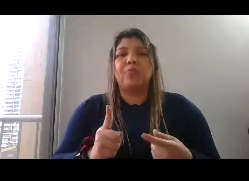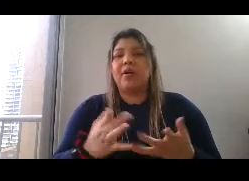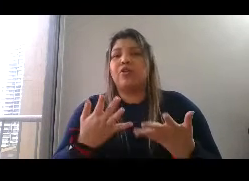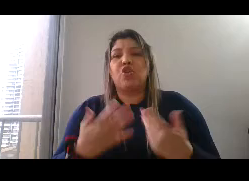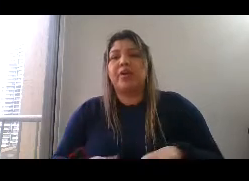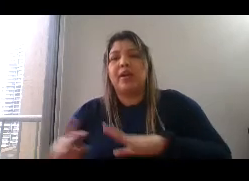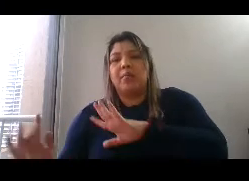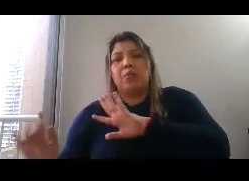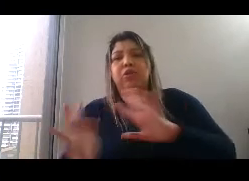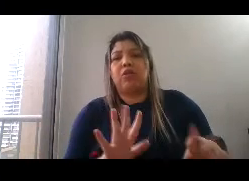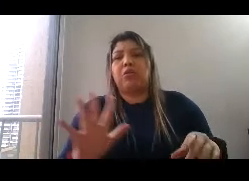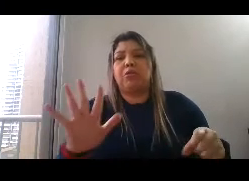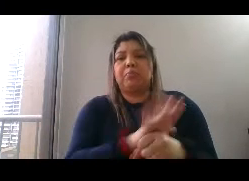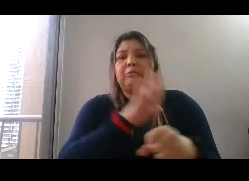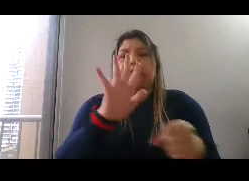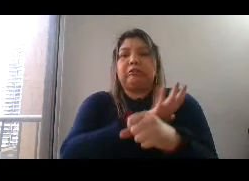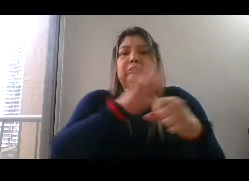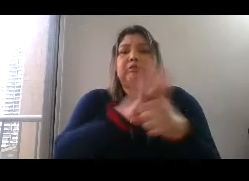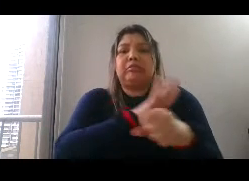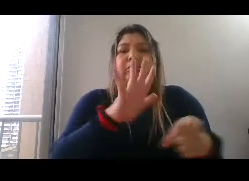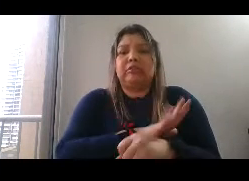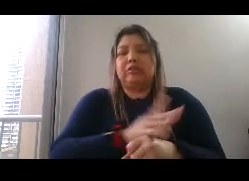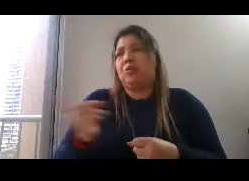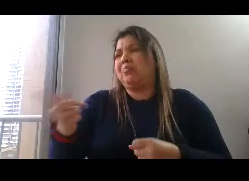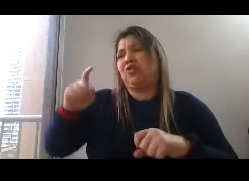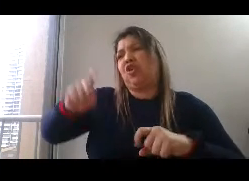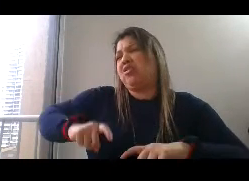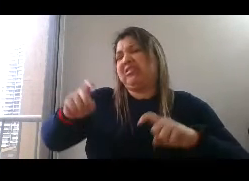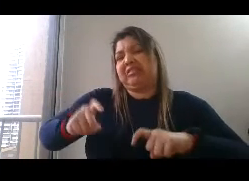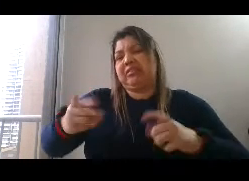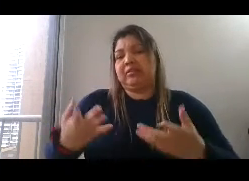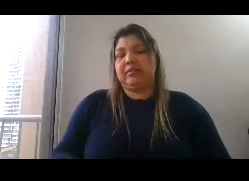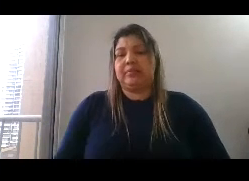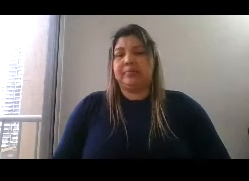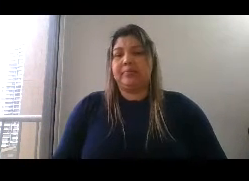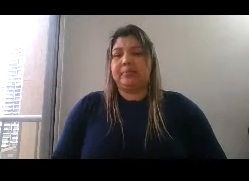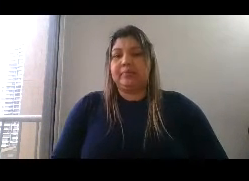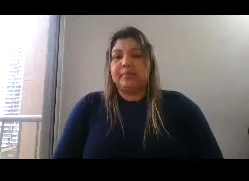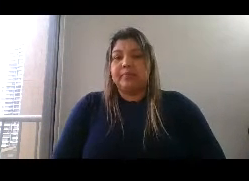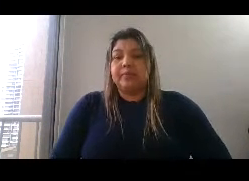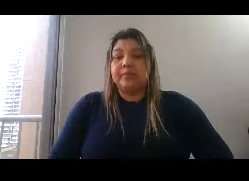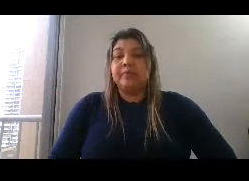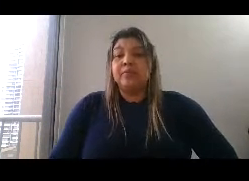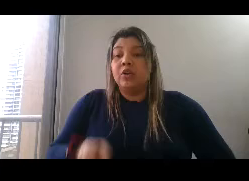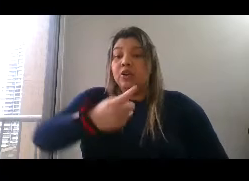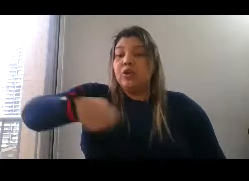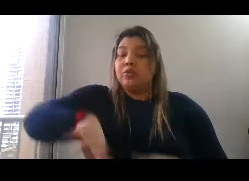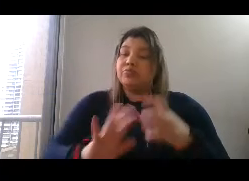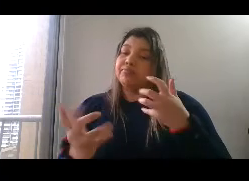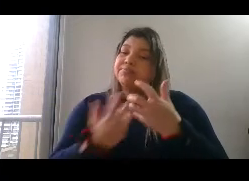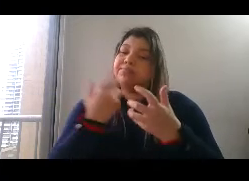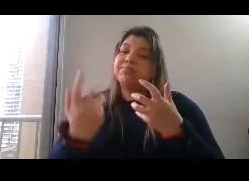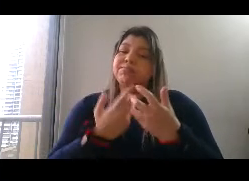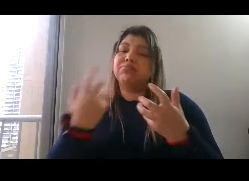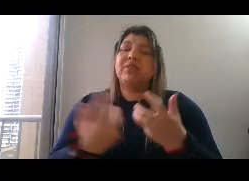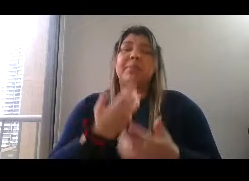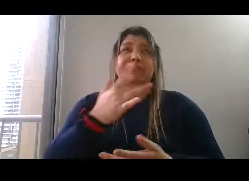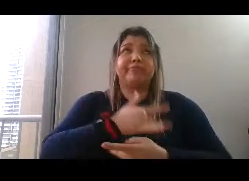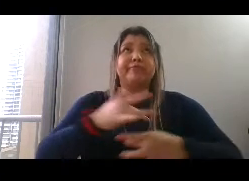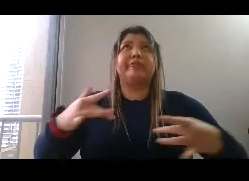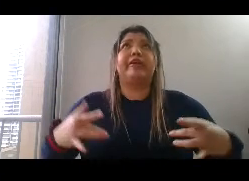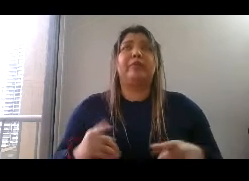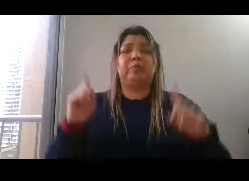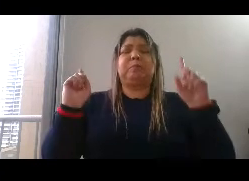servicios de urgencia de manera inadecuada. Por lo general, nuestro sistema de salud se ha llenado de esos triajes 4